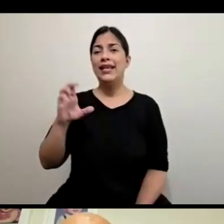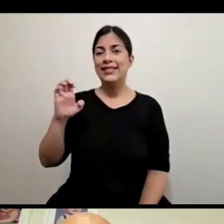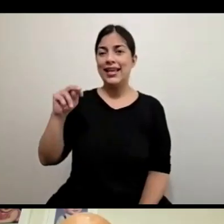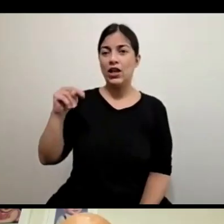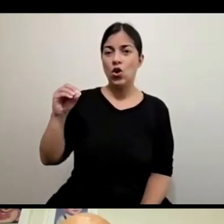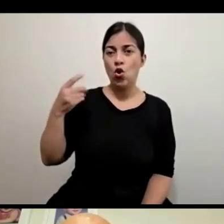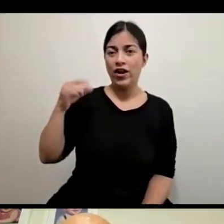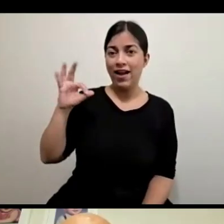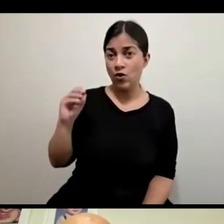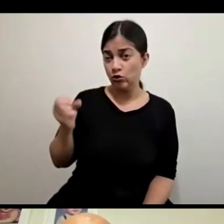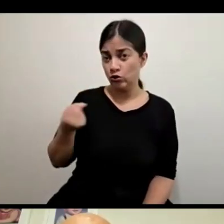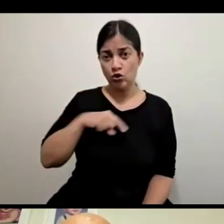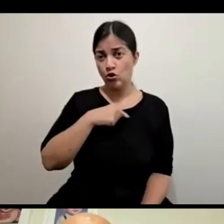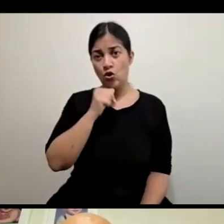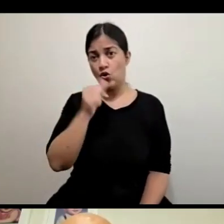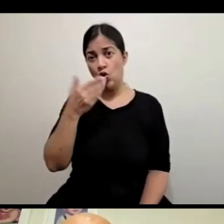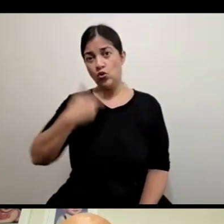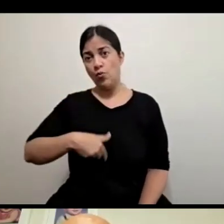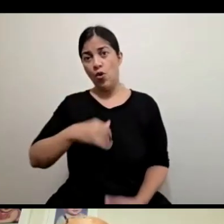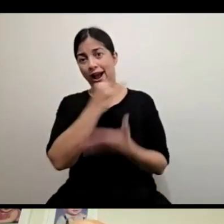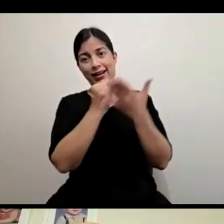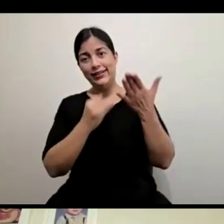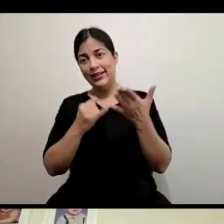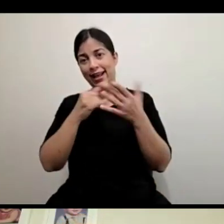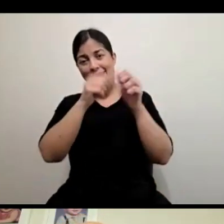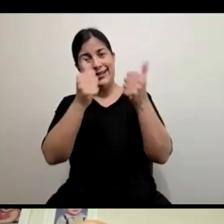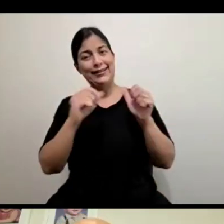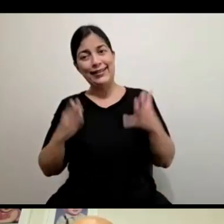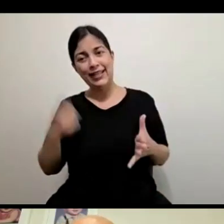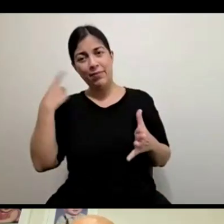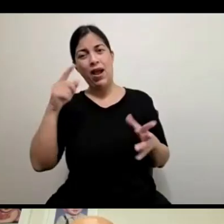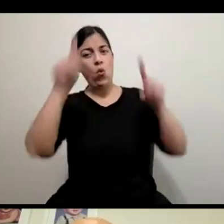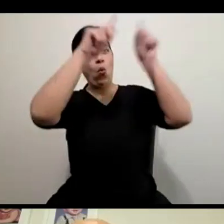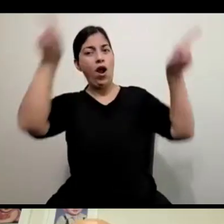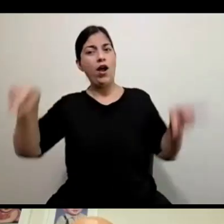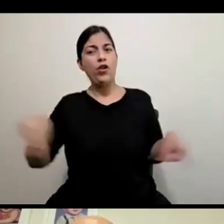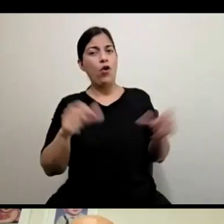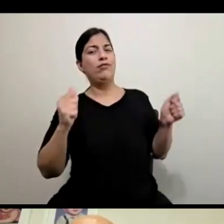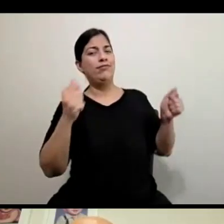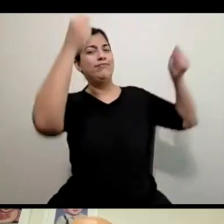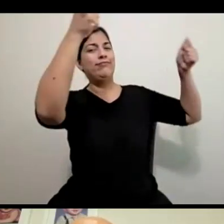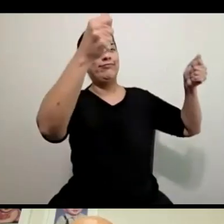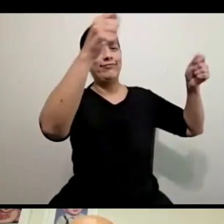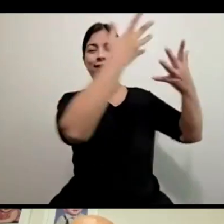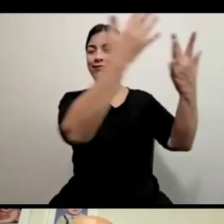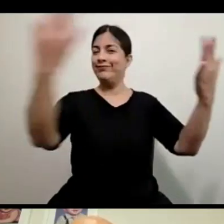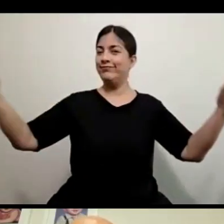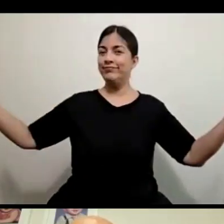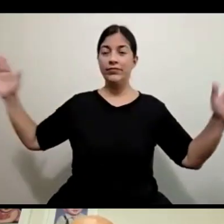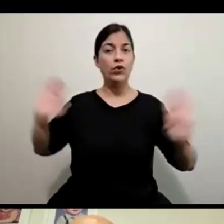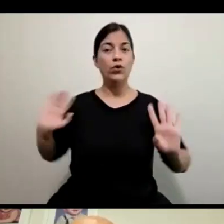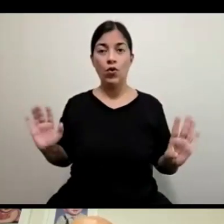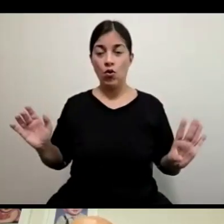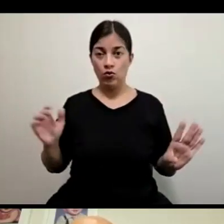de poner cuadros en galerías o en museos, no. Nosotros hacemos lo que nosotros ilustramos,